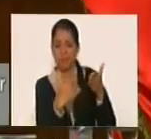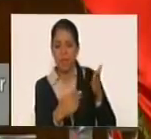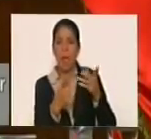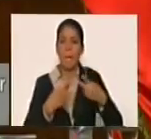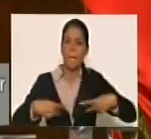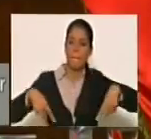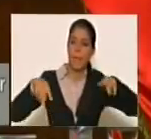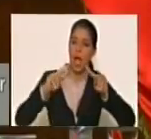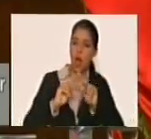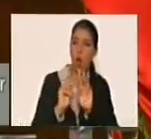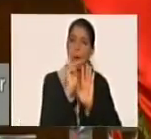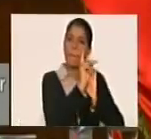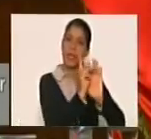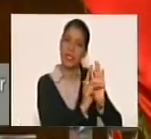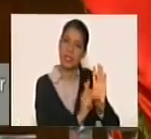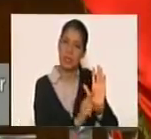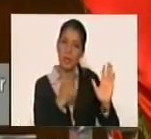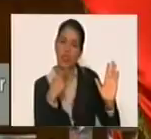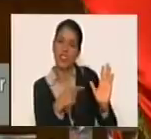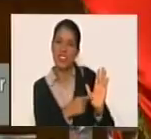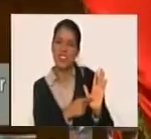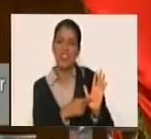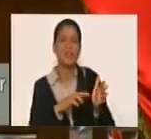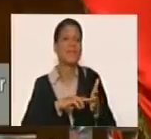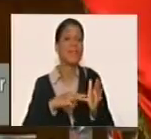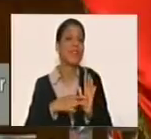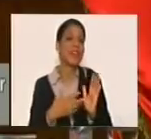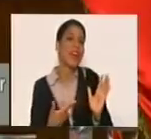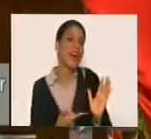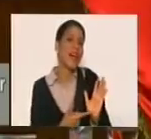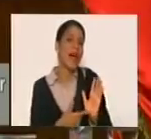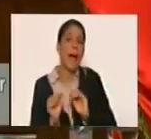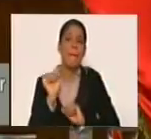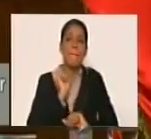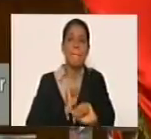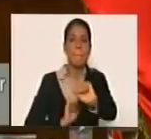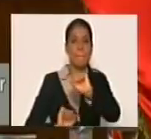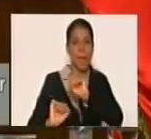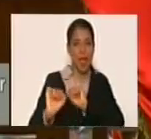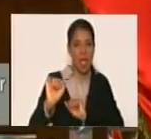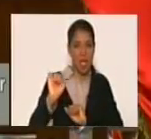los principios, es la parte de prevención.